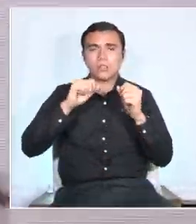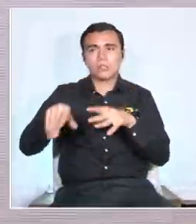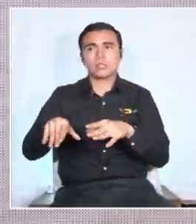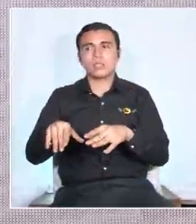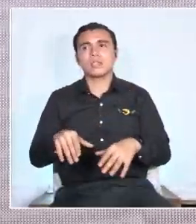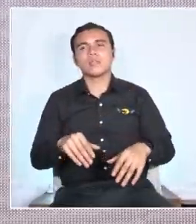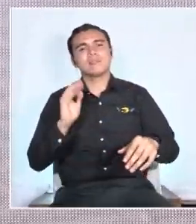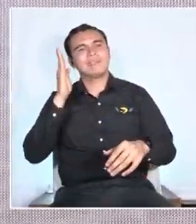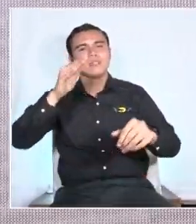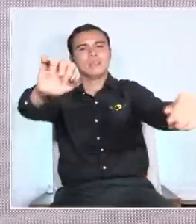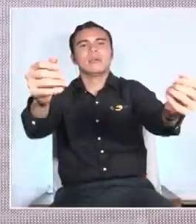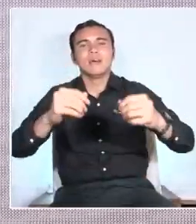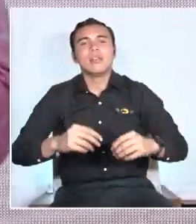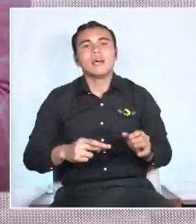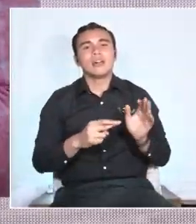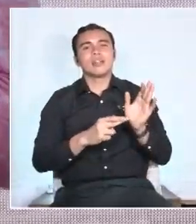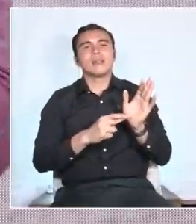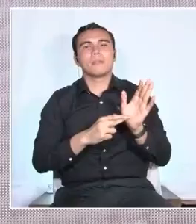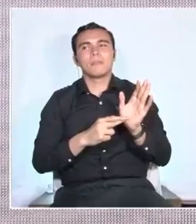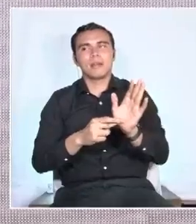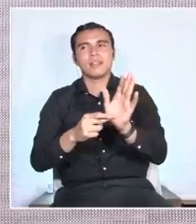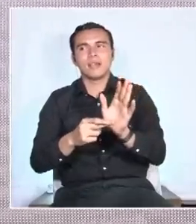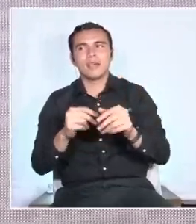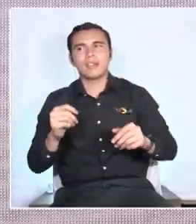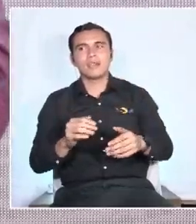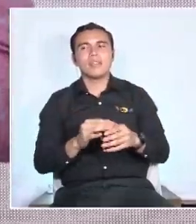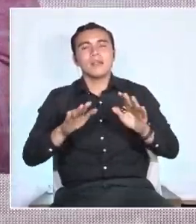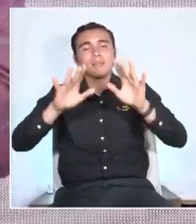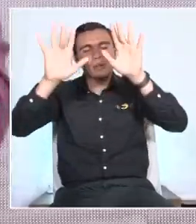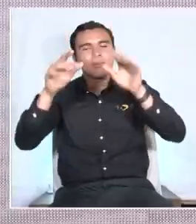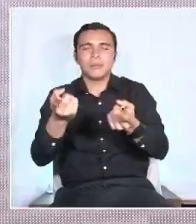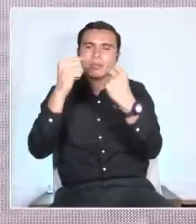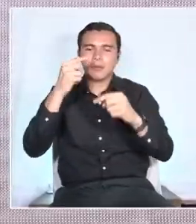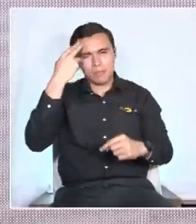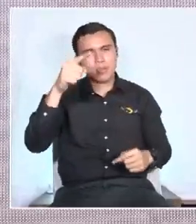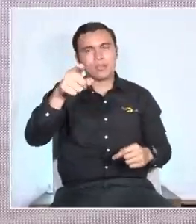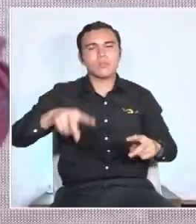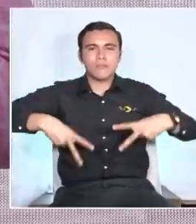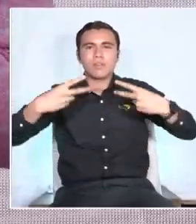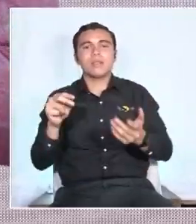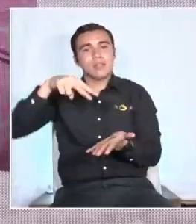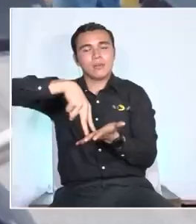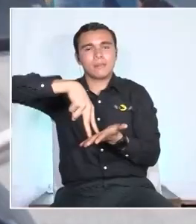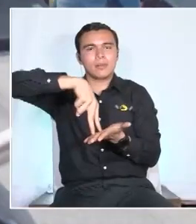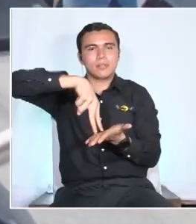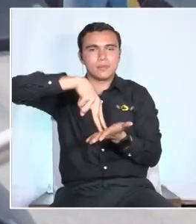va a respaldar. Cosas maravillosas vienen para tu vida. Aleluya. Ponte de pie